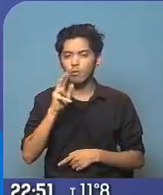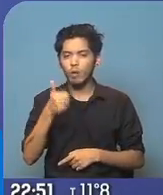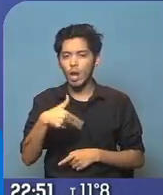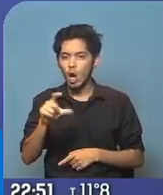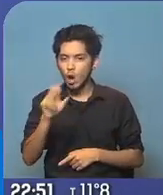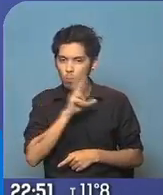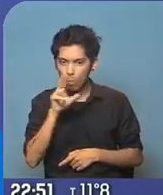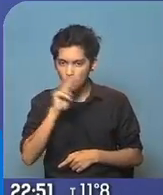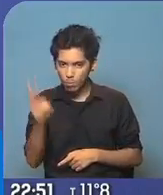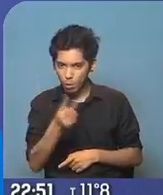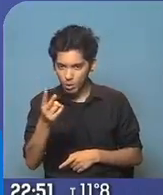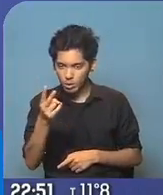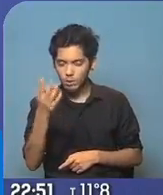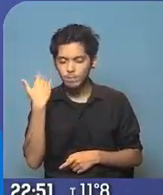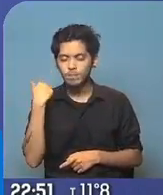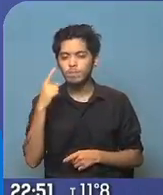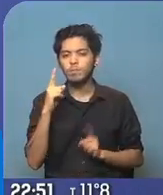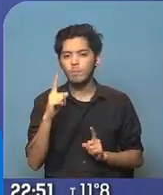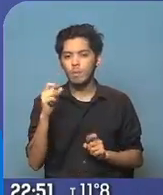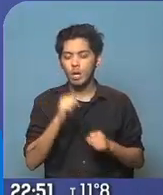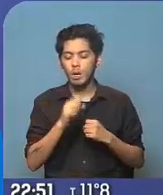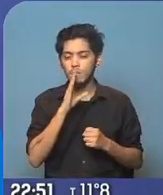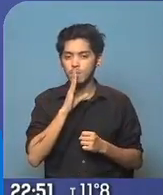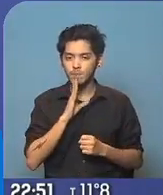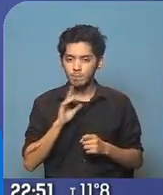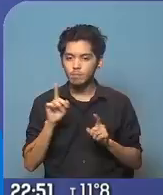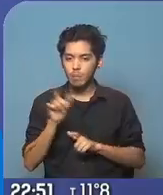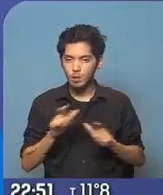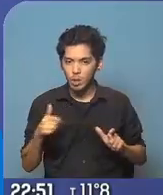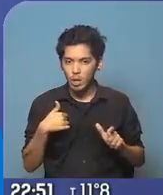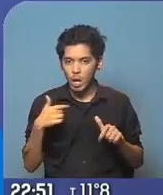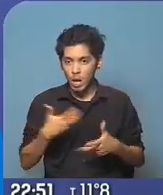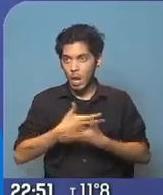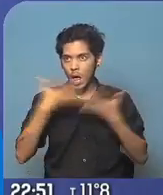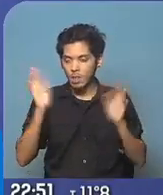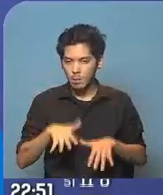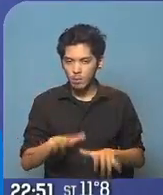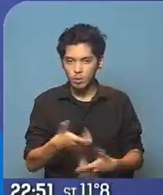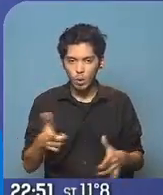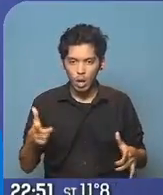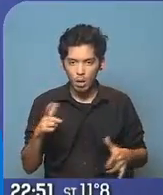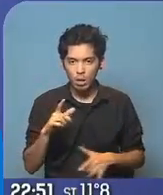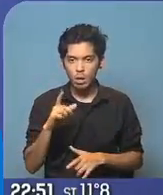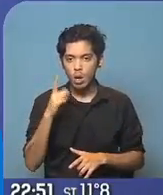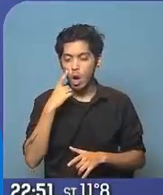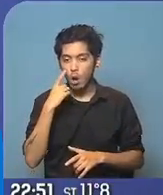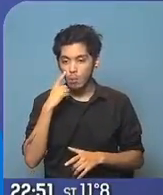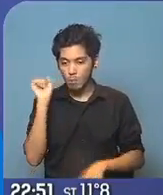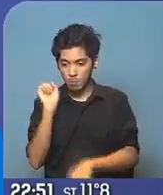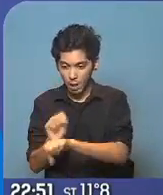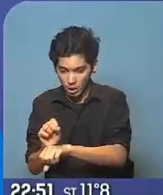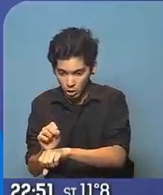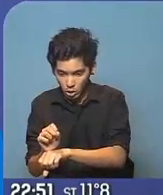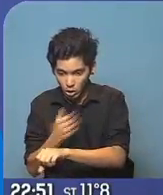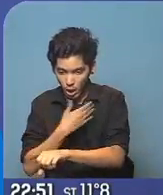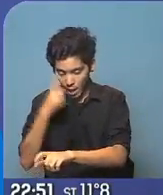Una pasividad feroz de la sociedad que está tolerando todo esto sin que haya grandes manifestaciones. Por Lula lo metieron preso y no pasó nada, había